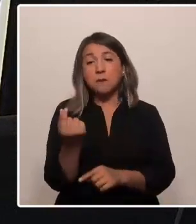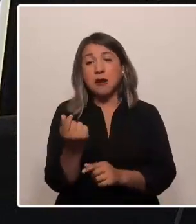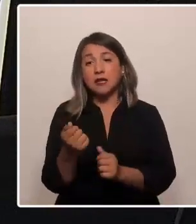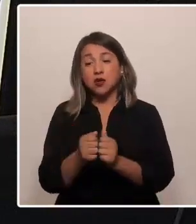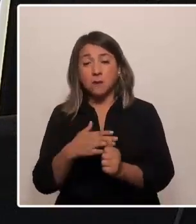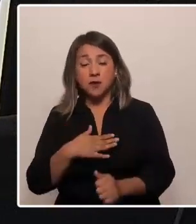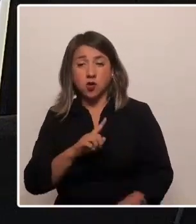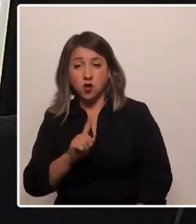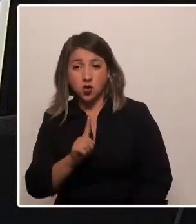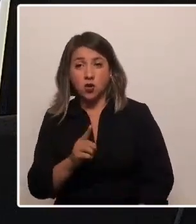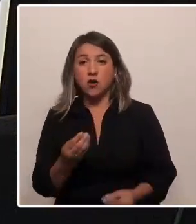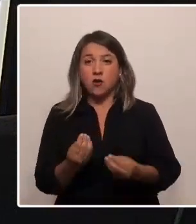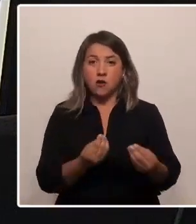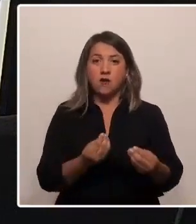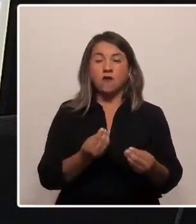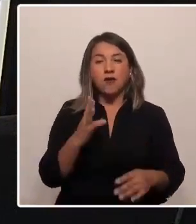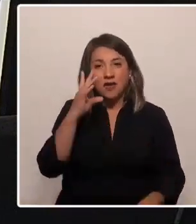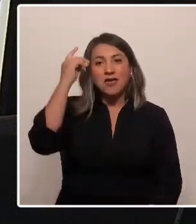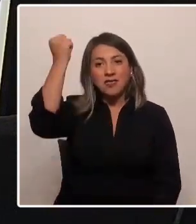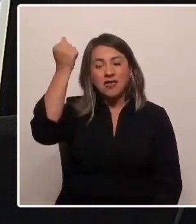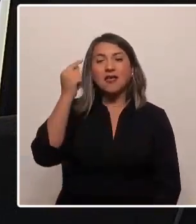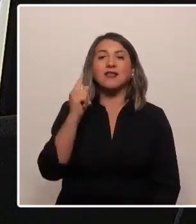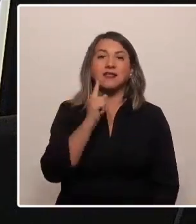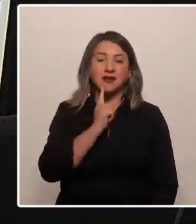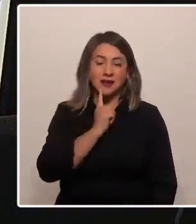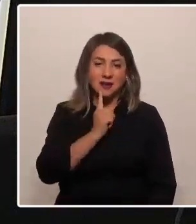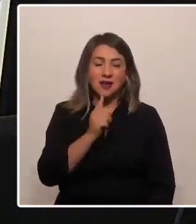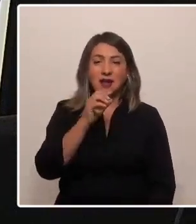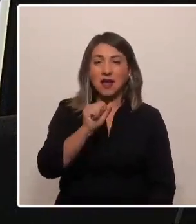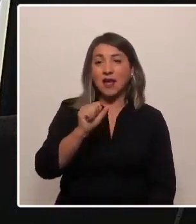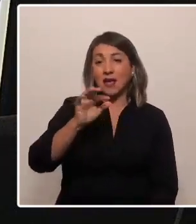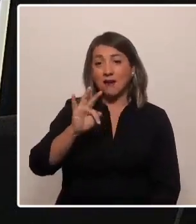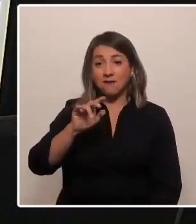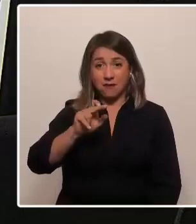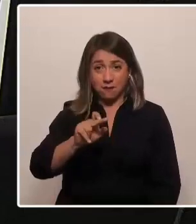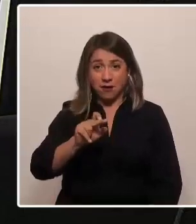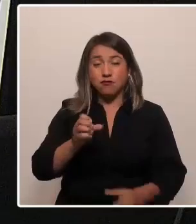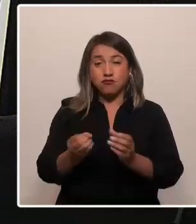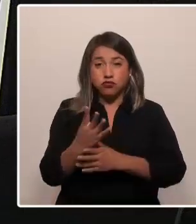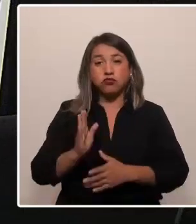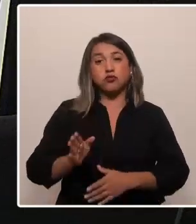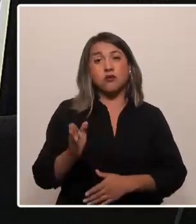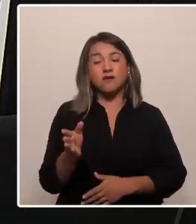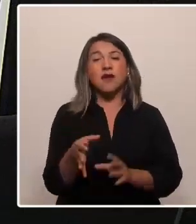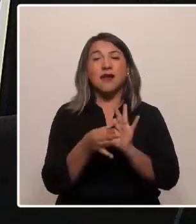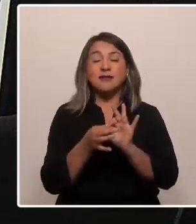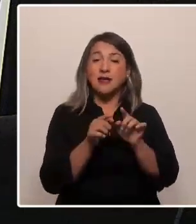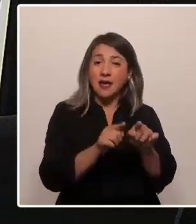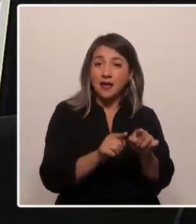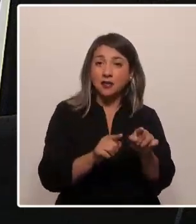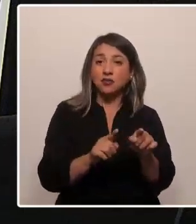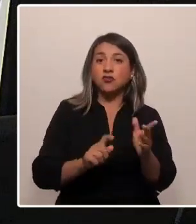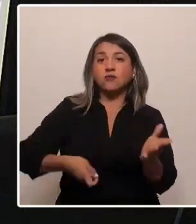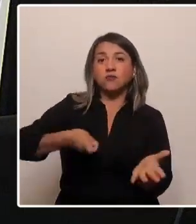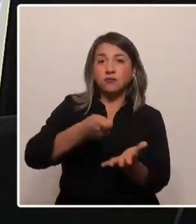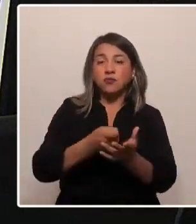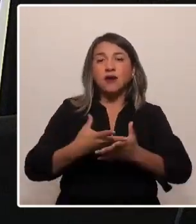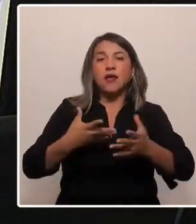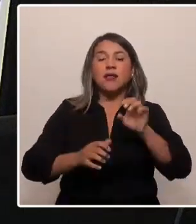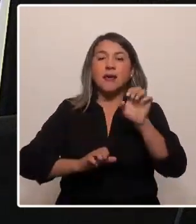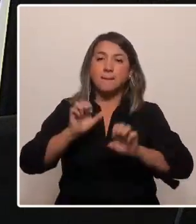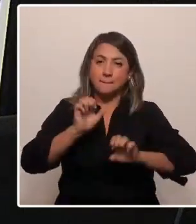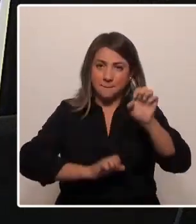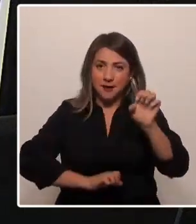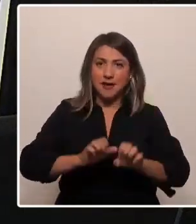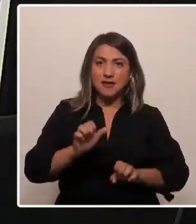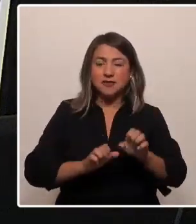estamos claros que es una iniciativa para mantener las AFP vigentes y que gracias a estas financian a las grandes empresas,